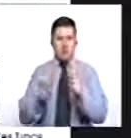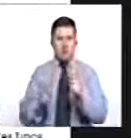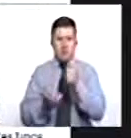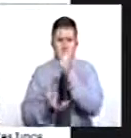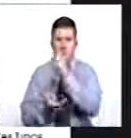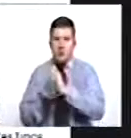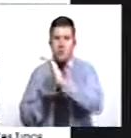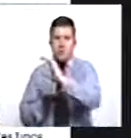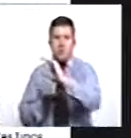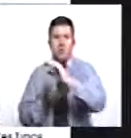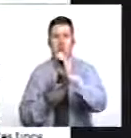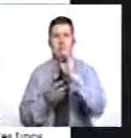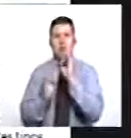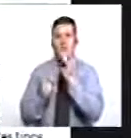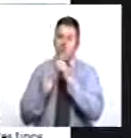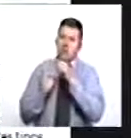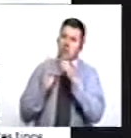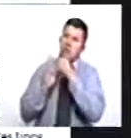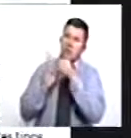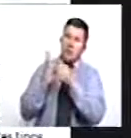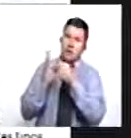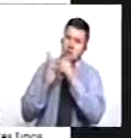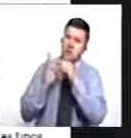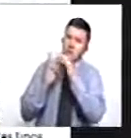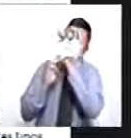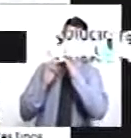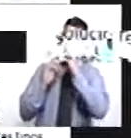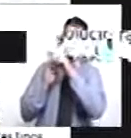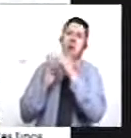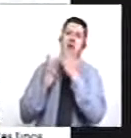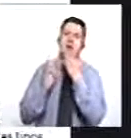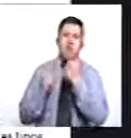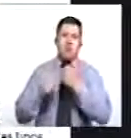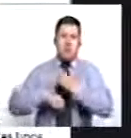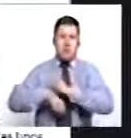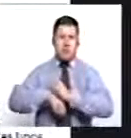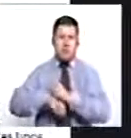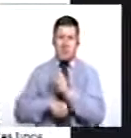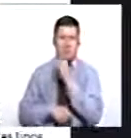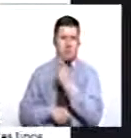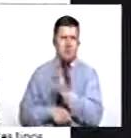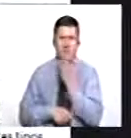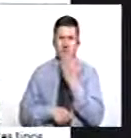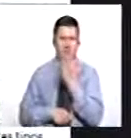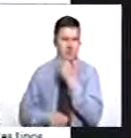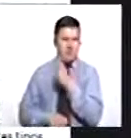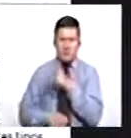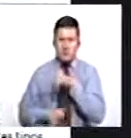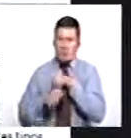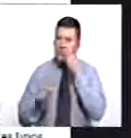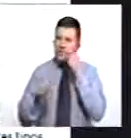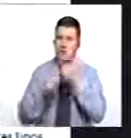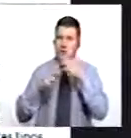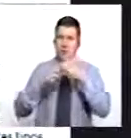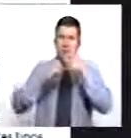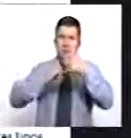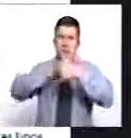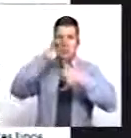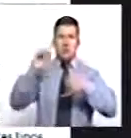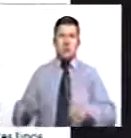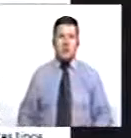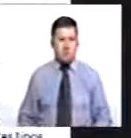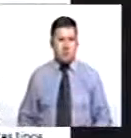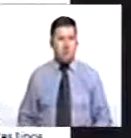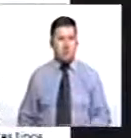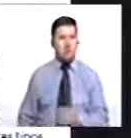de distribución a terceros, probablemente de manera muchísimo más ineficiente que lo que hubiera sido Electricaribe, lo ha